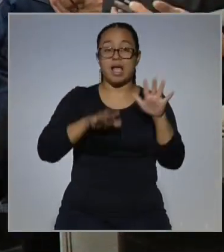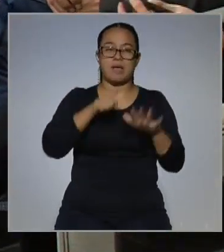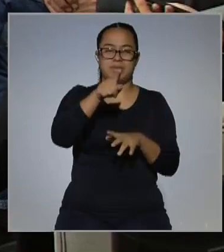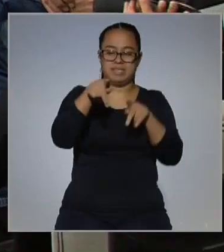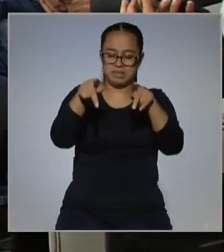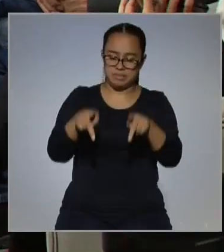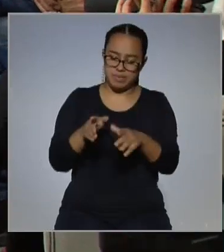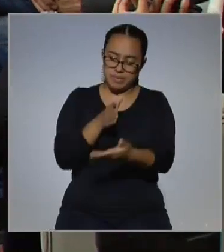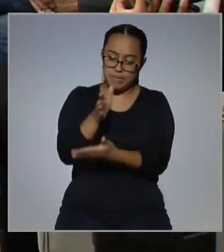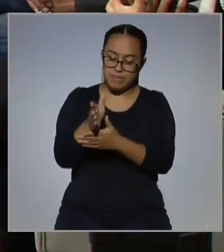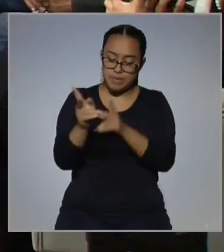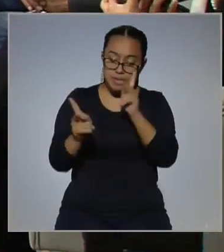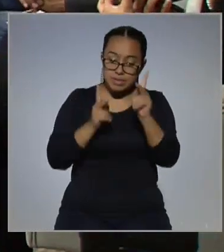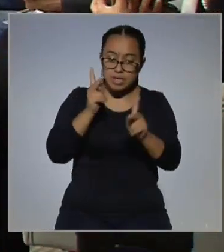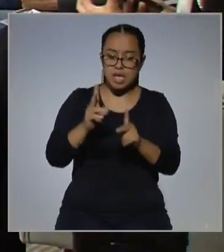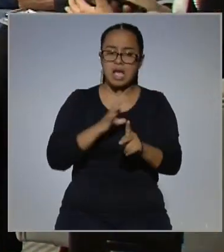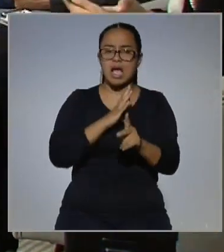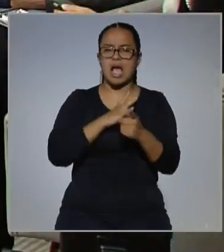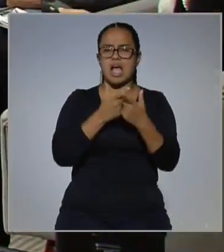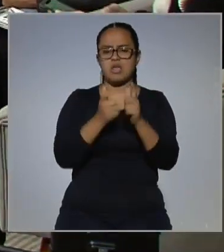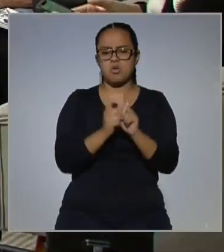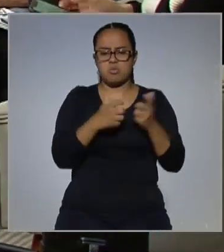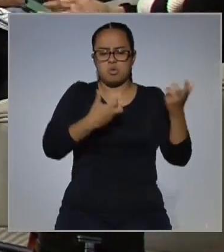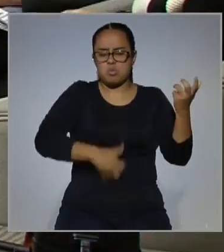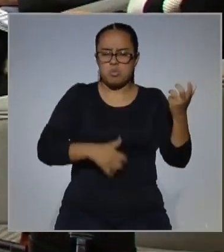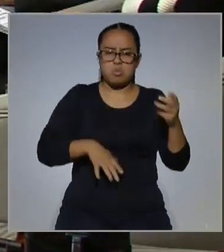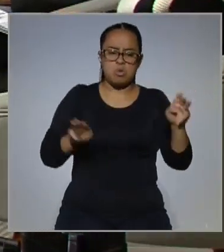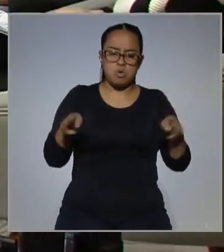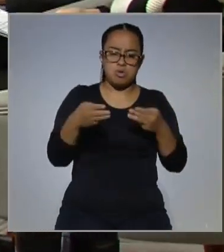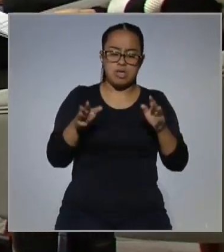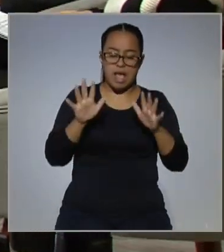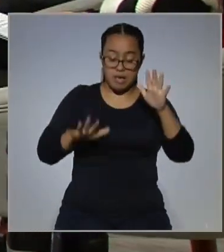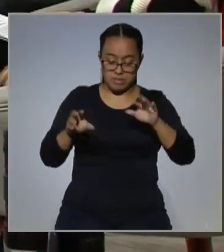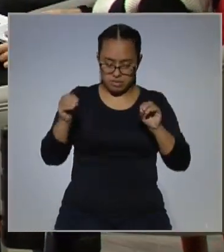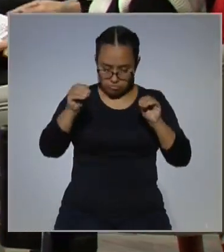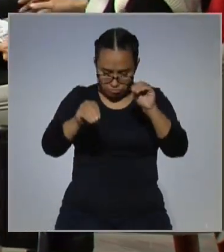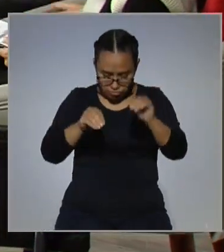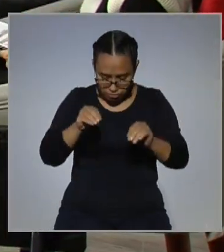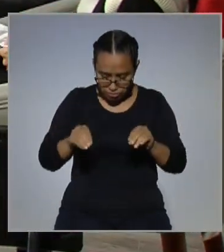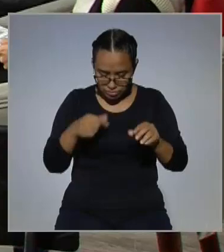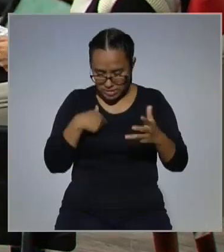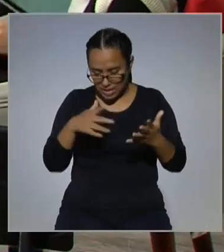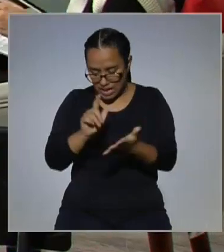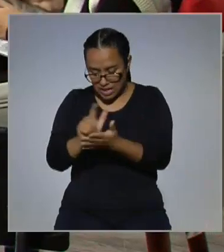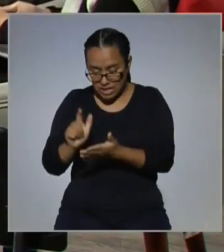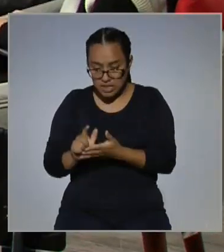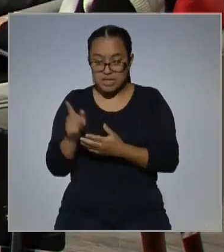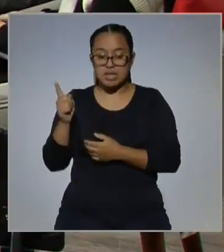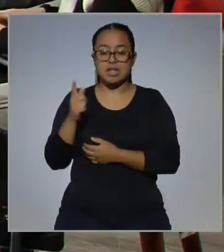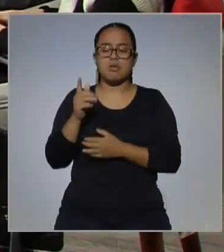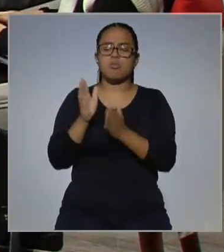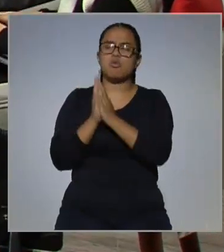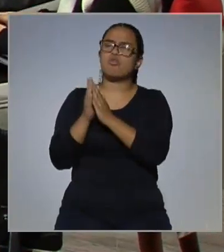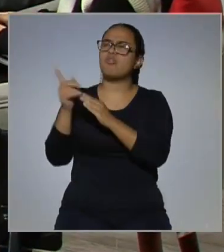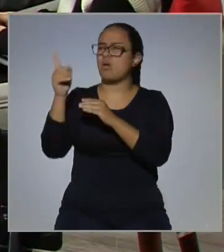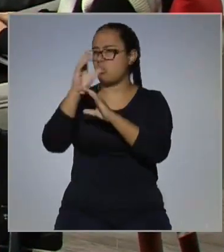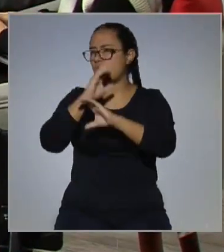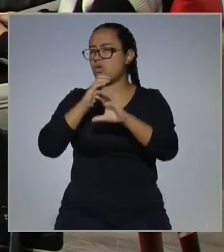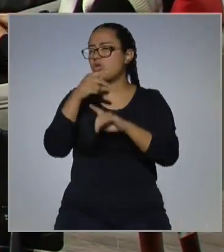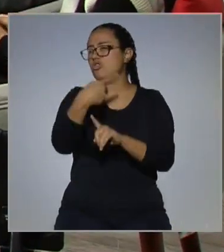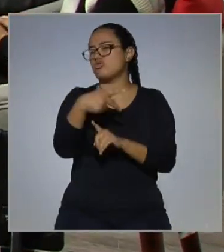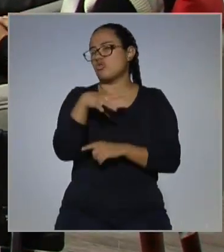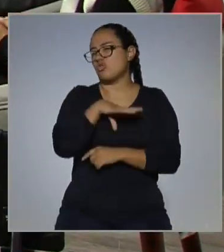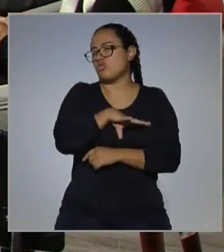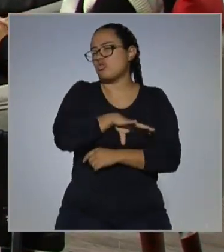a visitar, hay grupos de musicales que incluso cuando estás arreglando la tumba de tu difunto, dicen, cántenle esta canción que era la que más